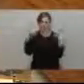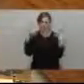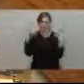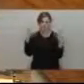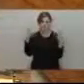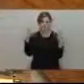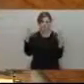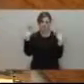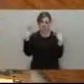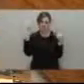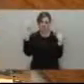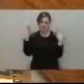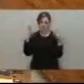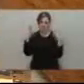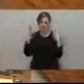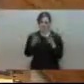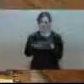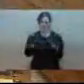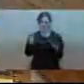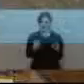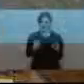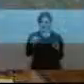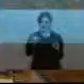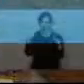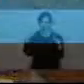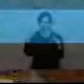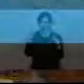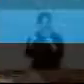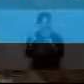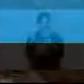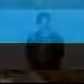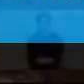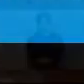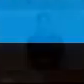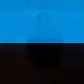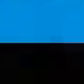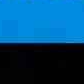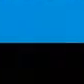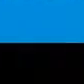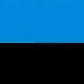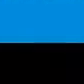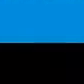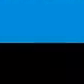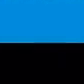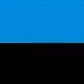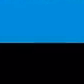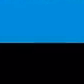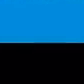Gracias.